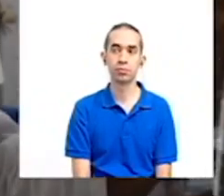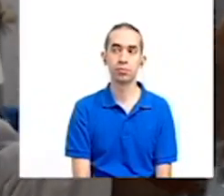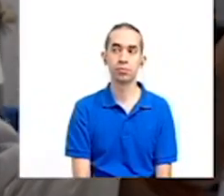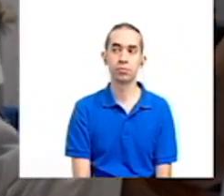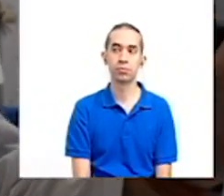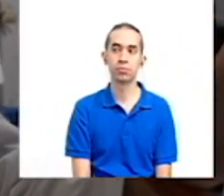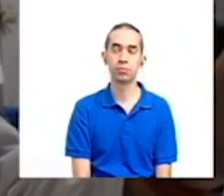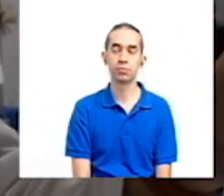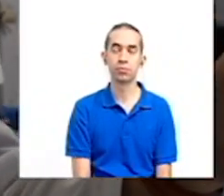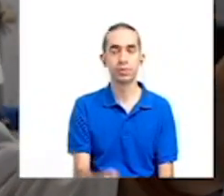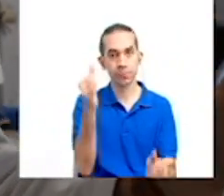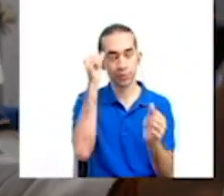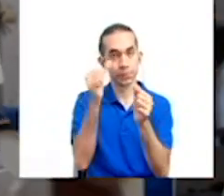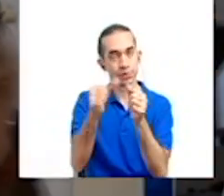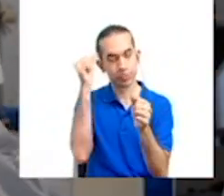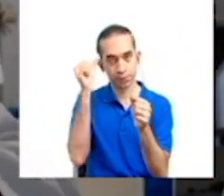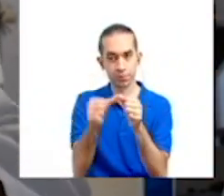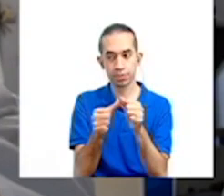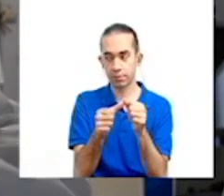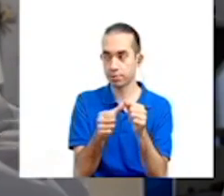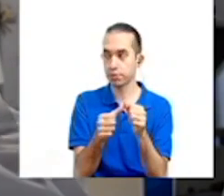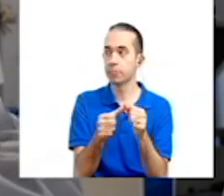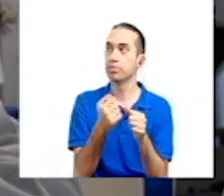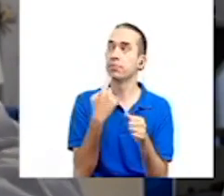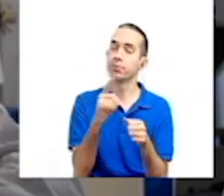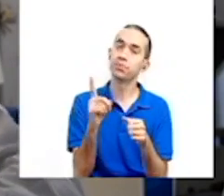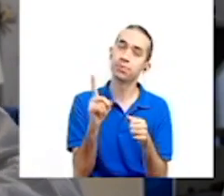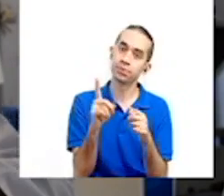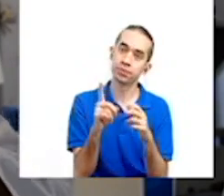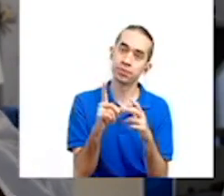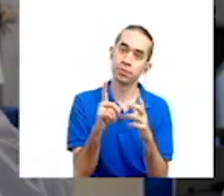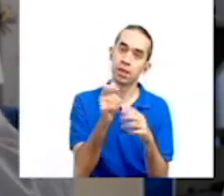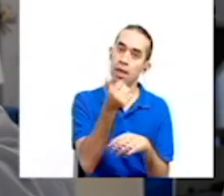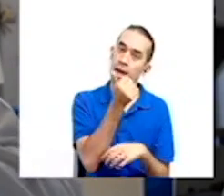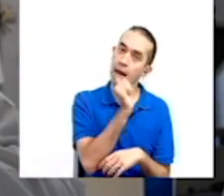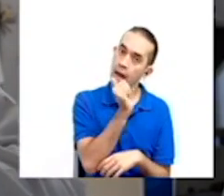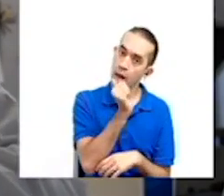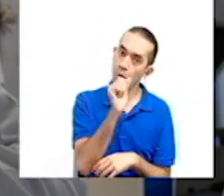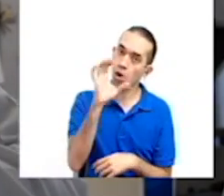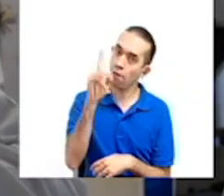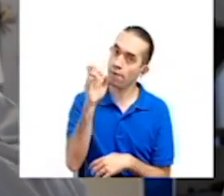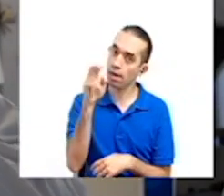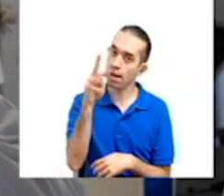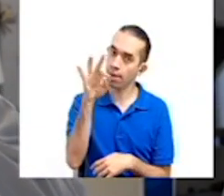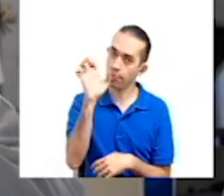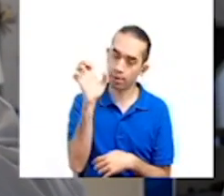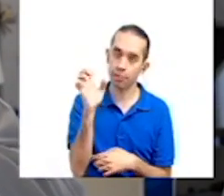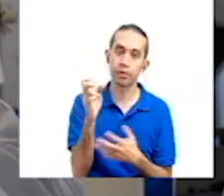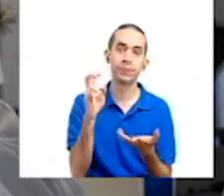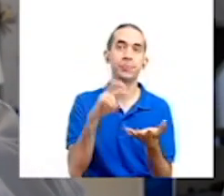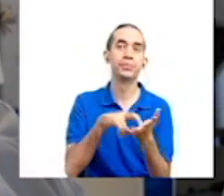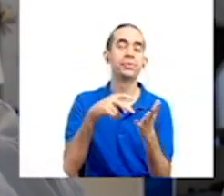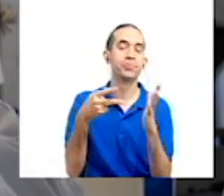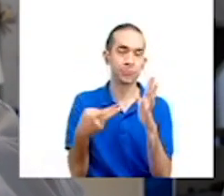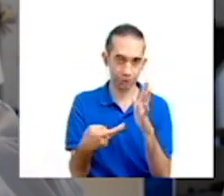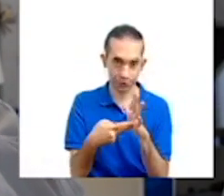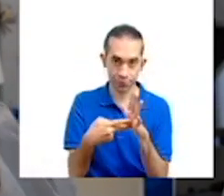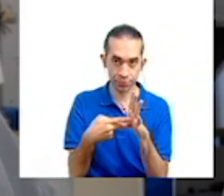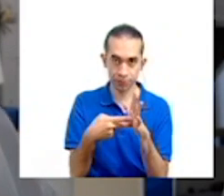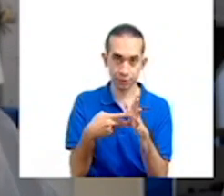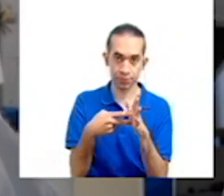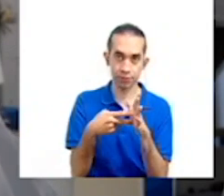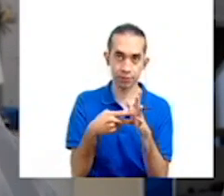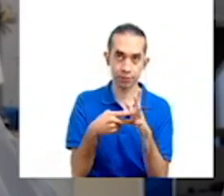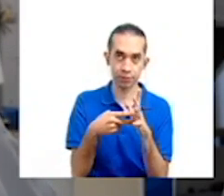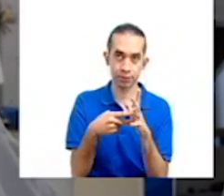Ok, recuerden que acabamos de decir que el agua es un compuesto covalente. Entonces, como es un compuesto